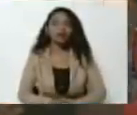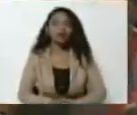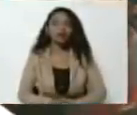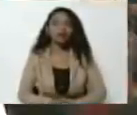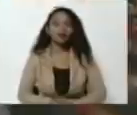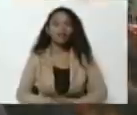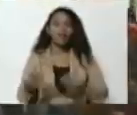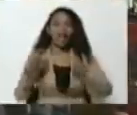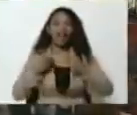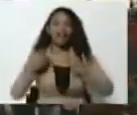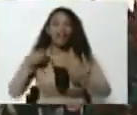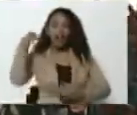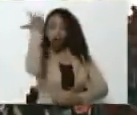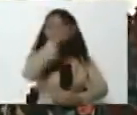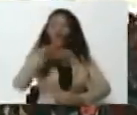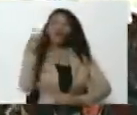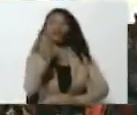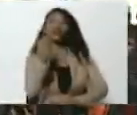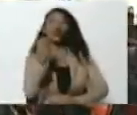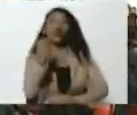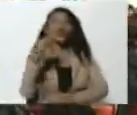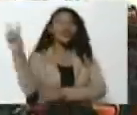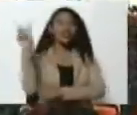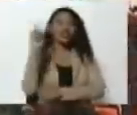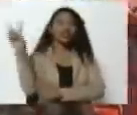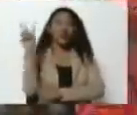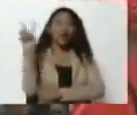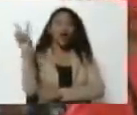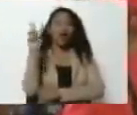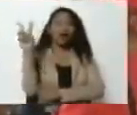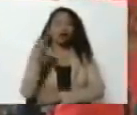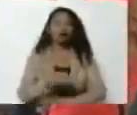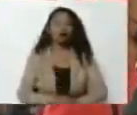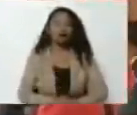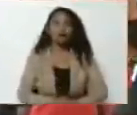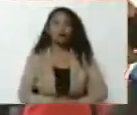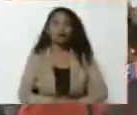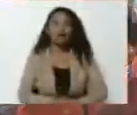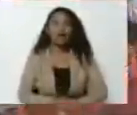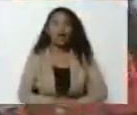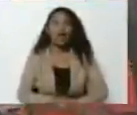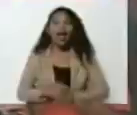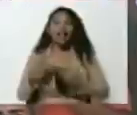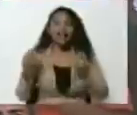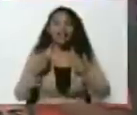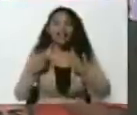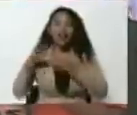¡Que viva la juventud de Venezuela! ¡Que viva la unión